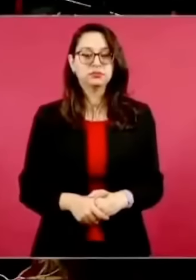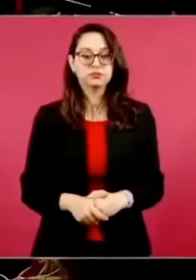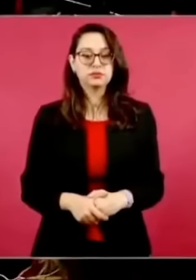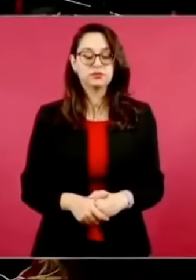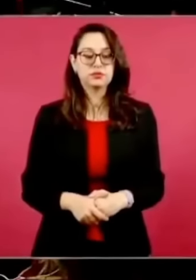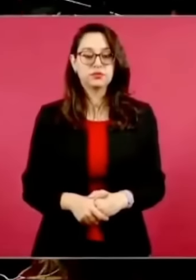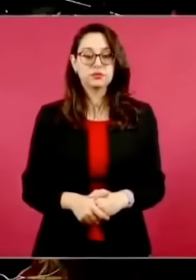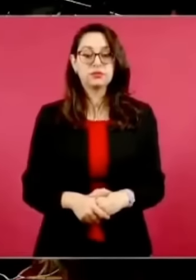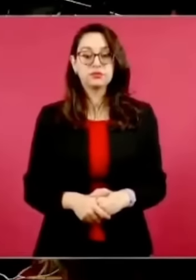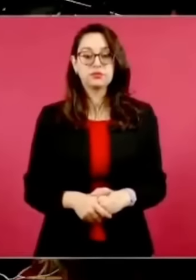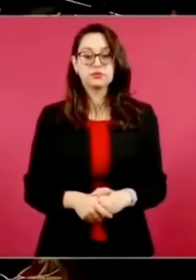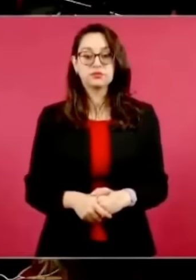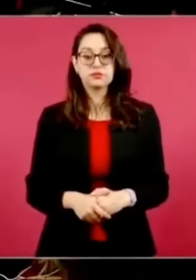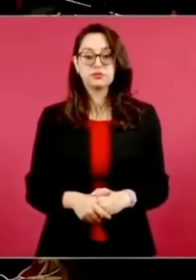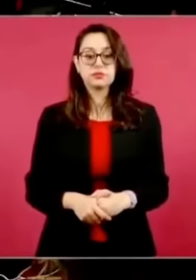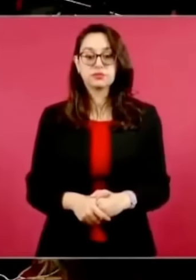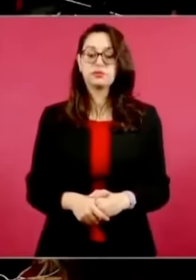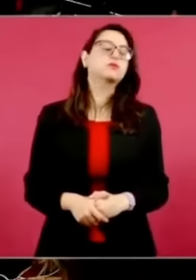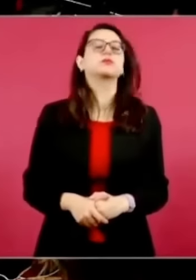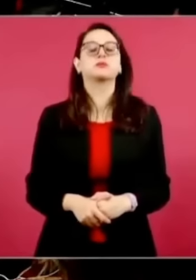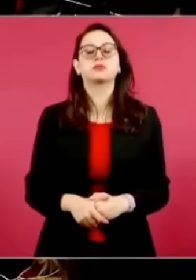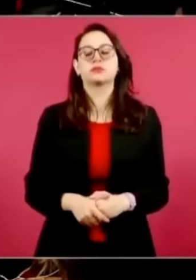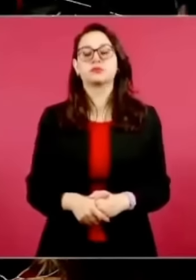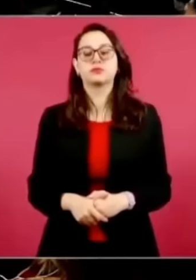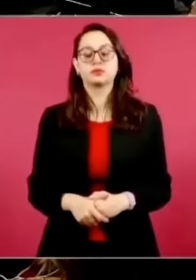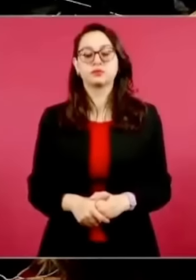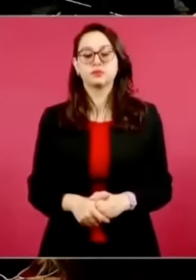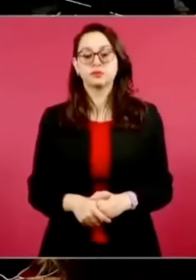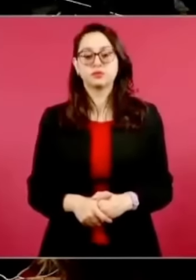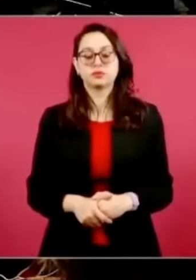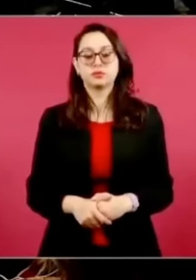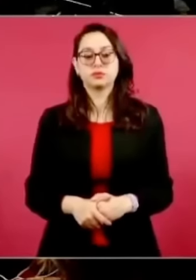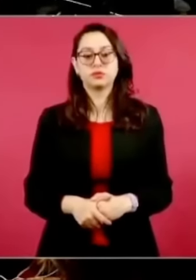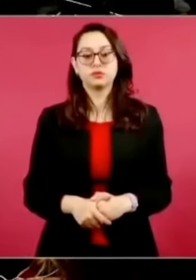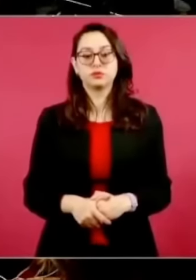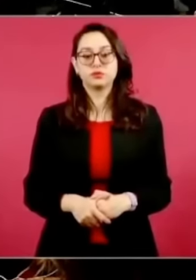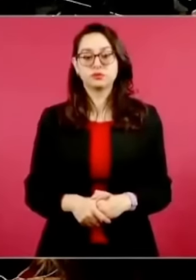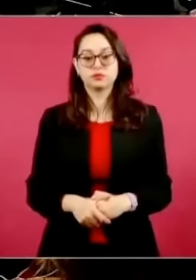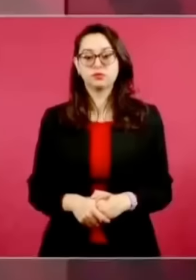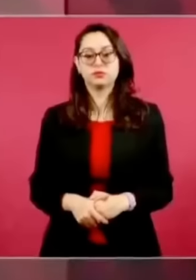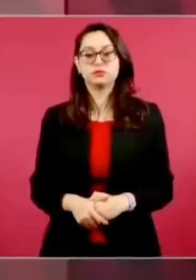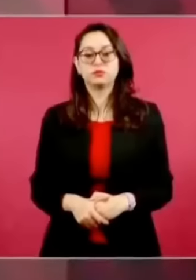Llega el caso a un congreso